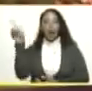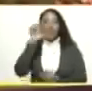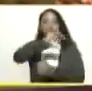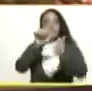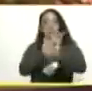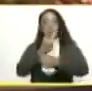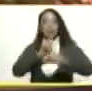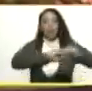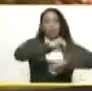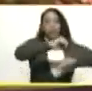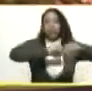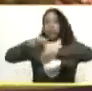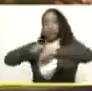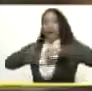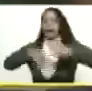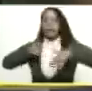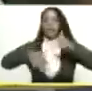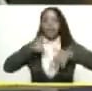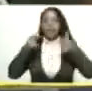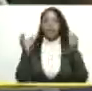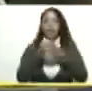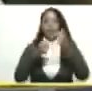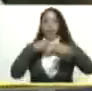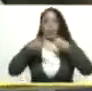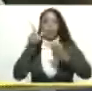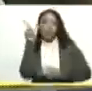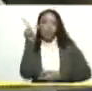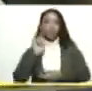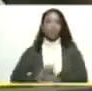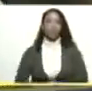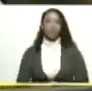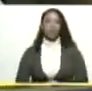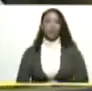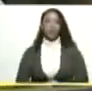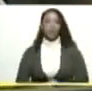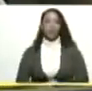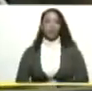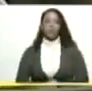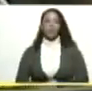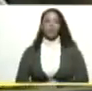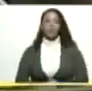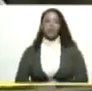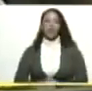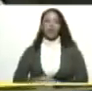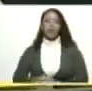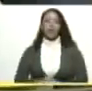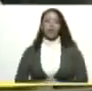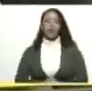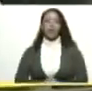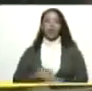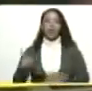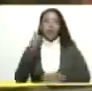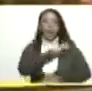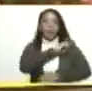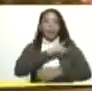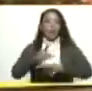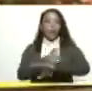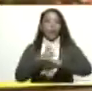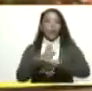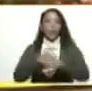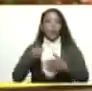vicepresidente de Movilización y Evento, y además jefe del gobierno de